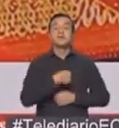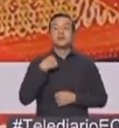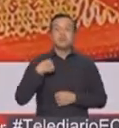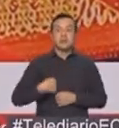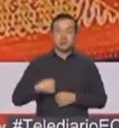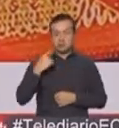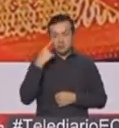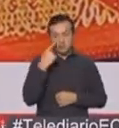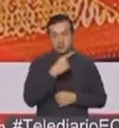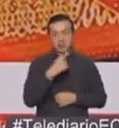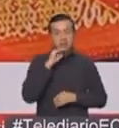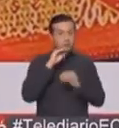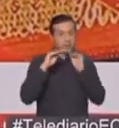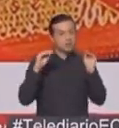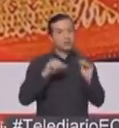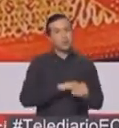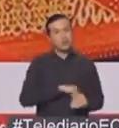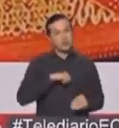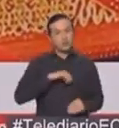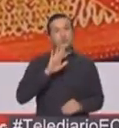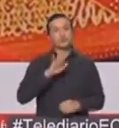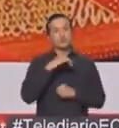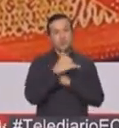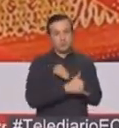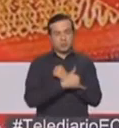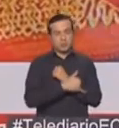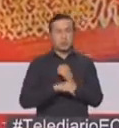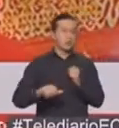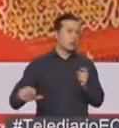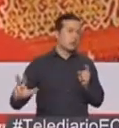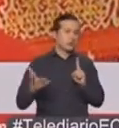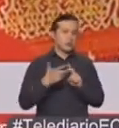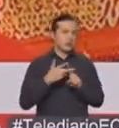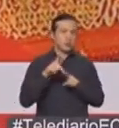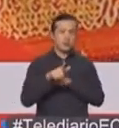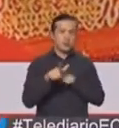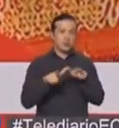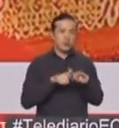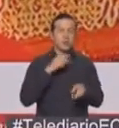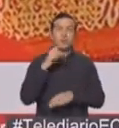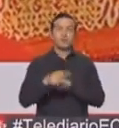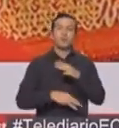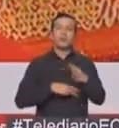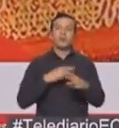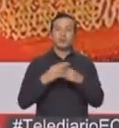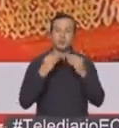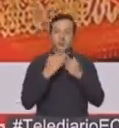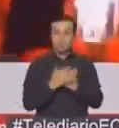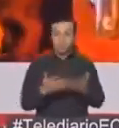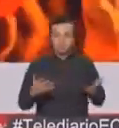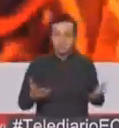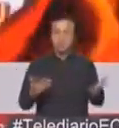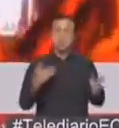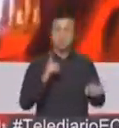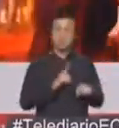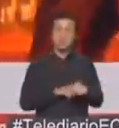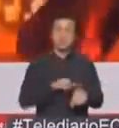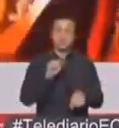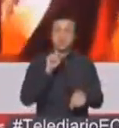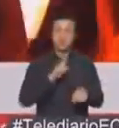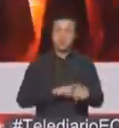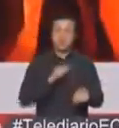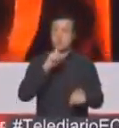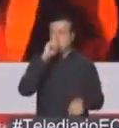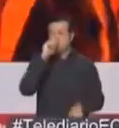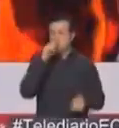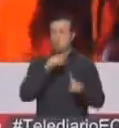Guiyu, destacó el orgullo de su país de ser para Ecuador el tercer destino mundial de nuestros productos exportables. A corto plazo, la meta es